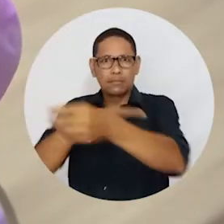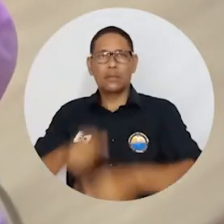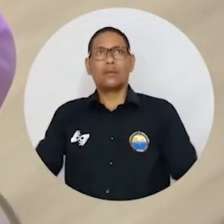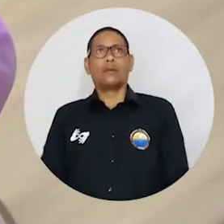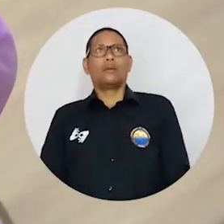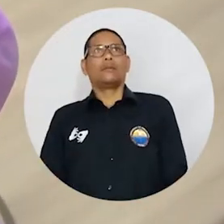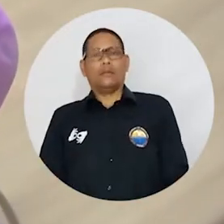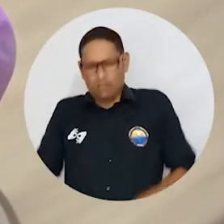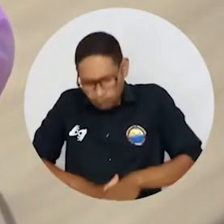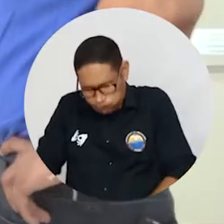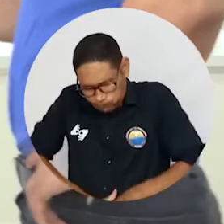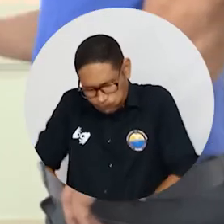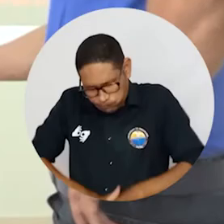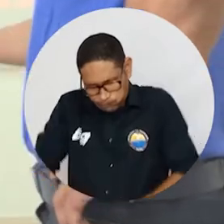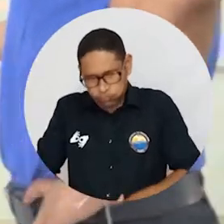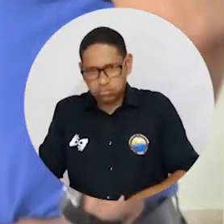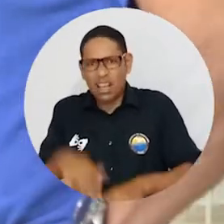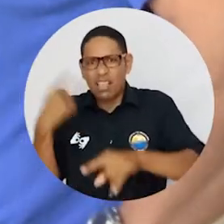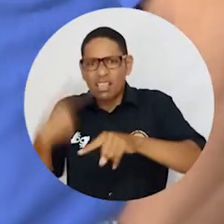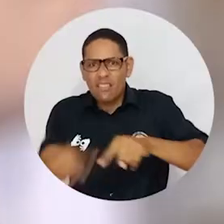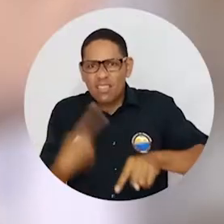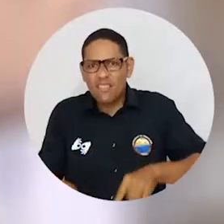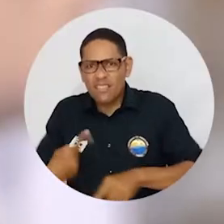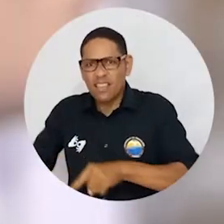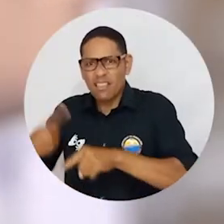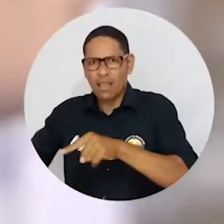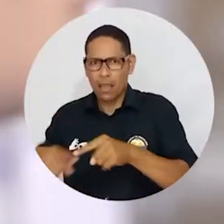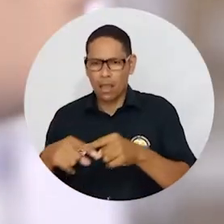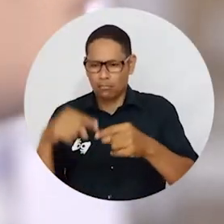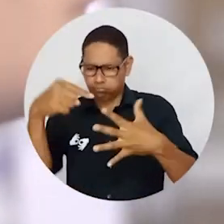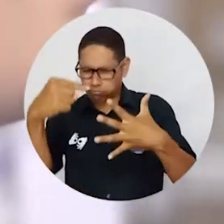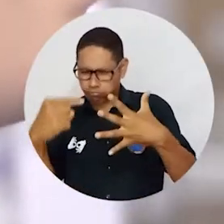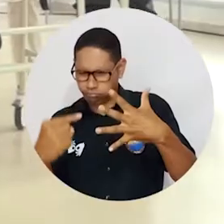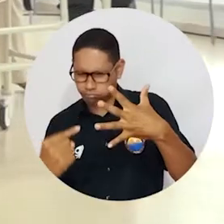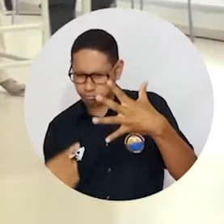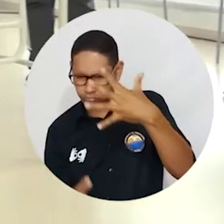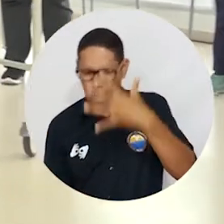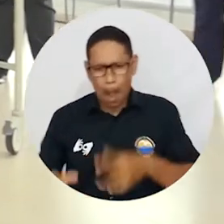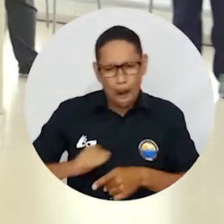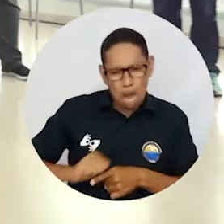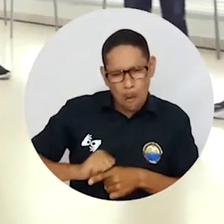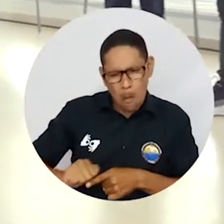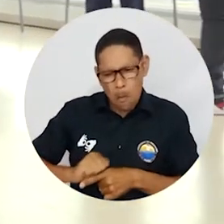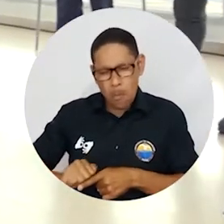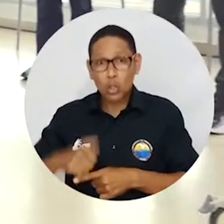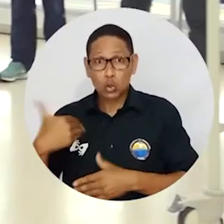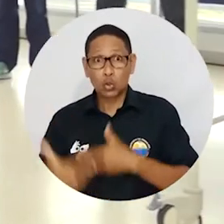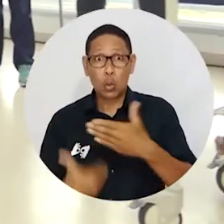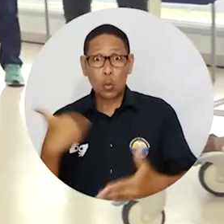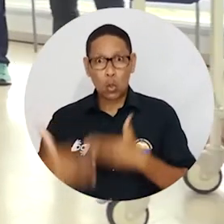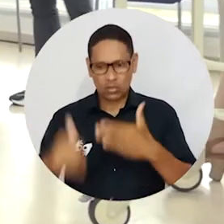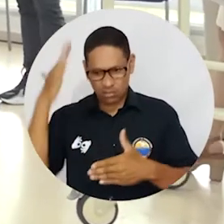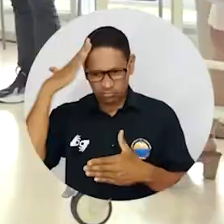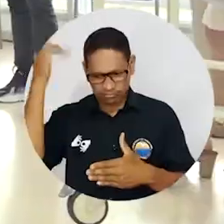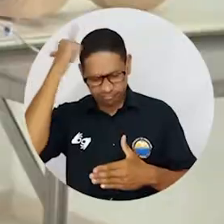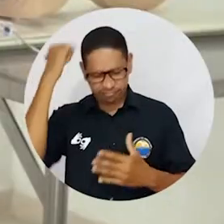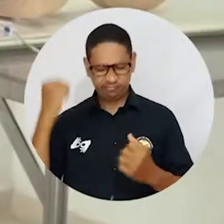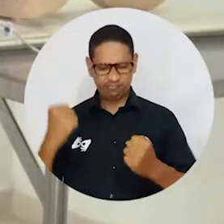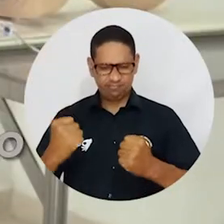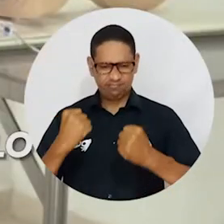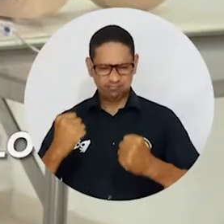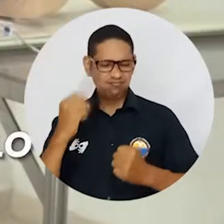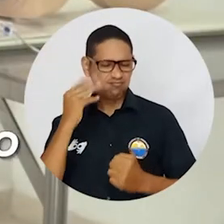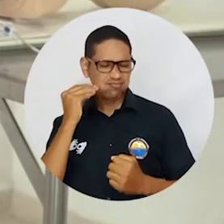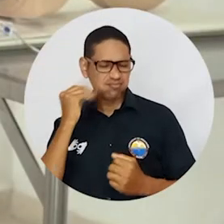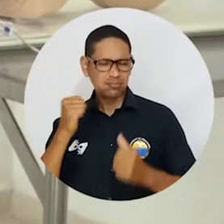pro, entrenadores de cateterismo masculino y otros implementos de salud que fortalecen los procesos académicos.